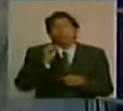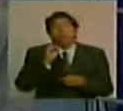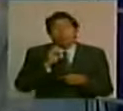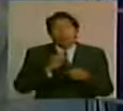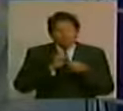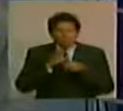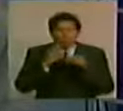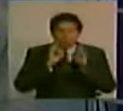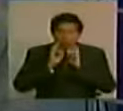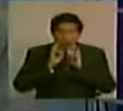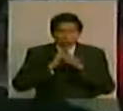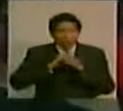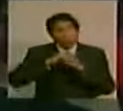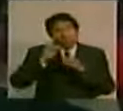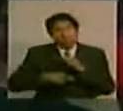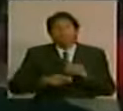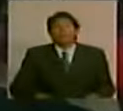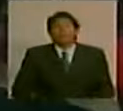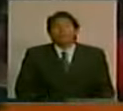resto.